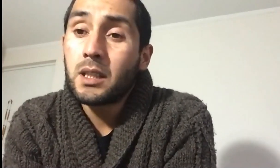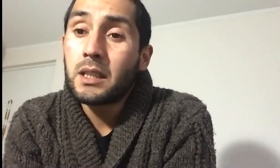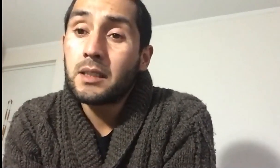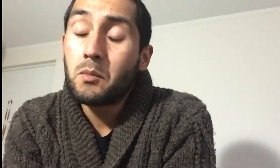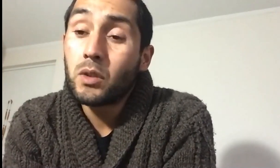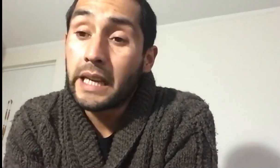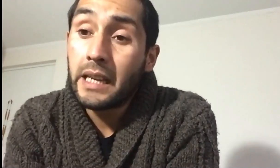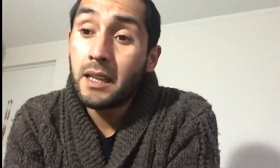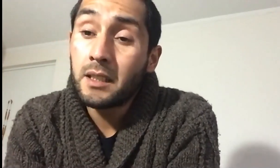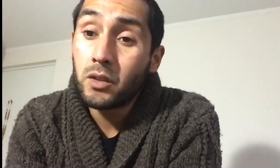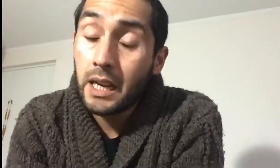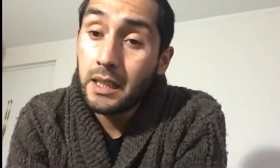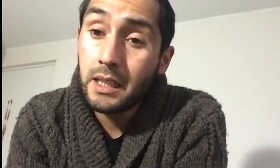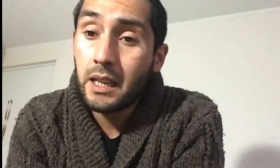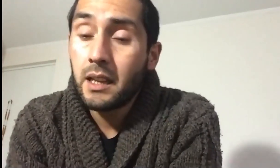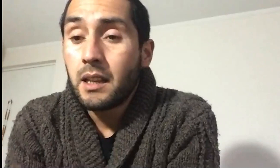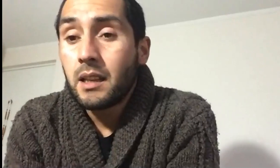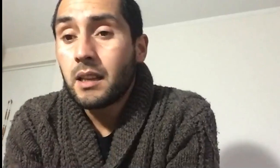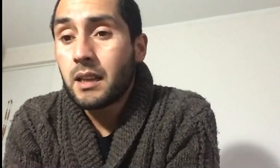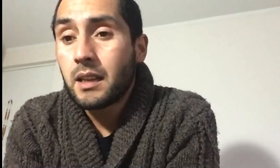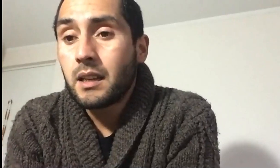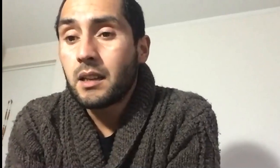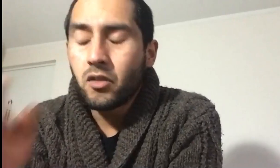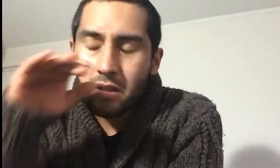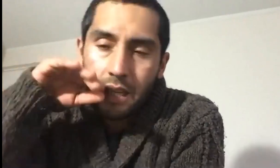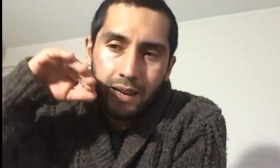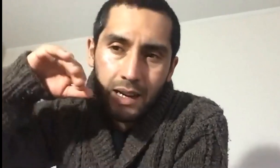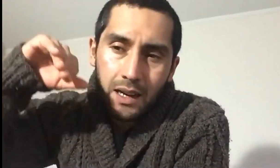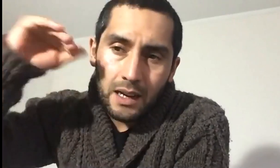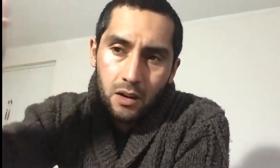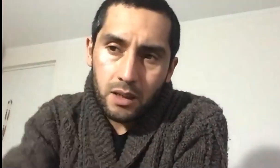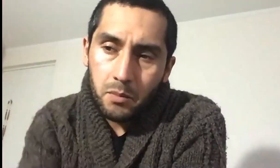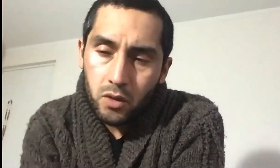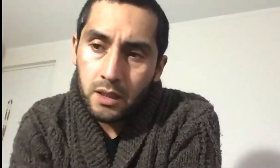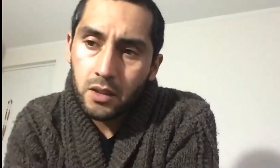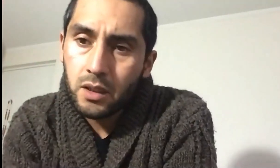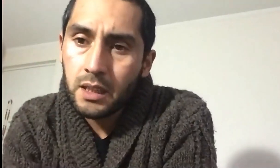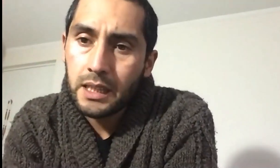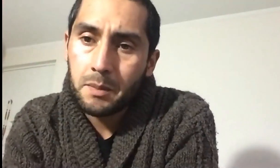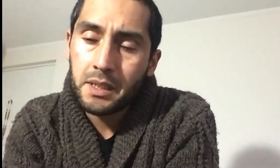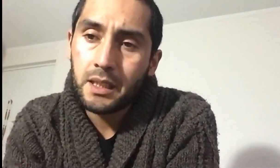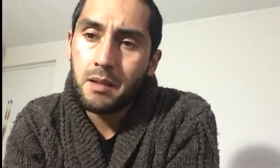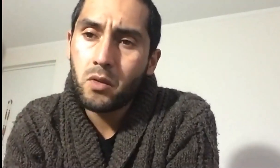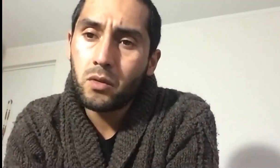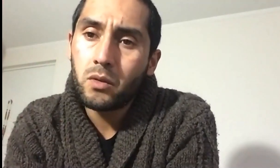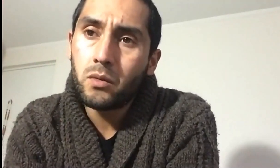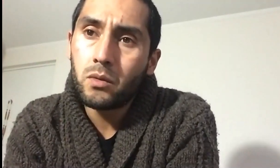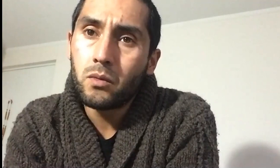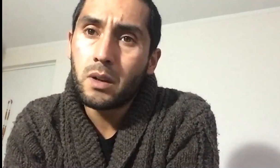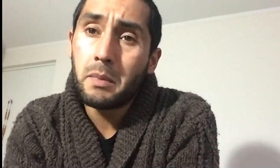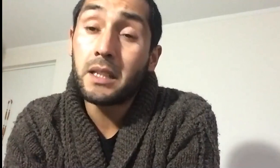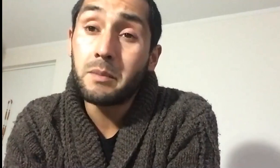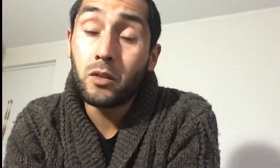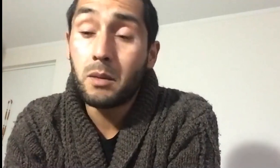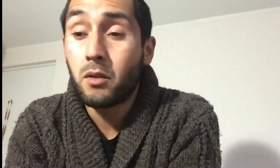existe una tendencia mundial y nacional ya que nos lleva a una proyección que está representada por